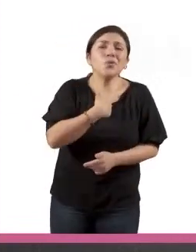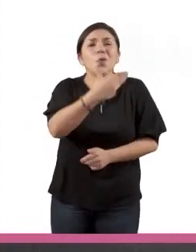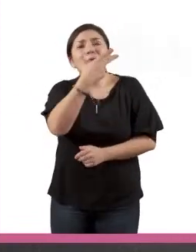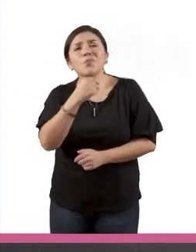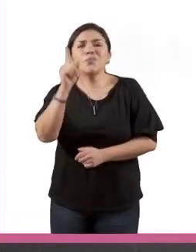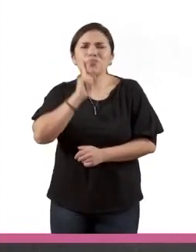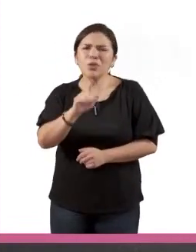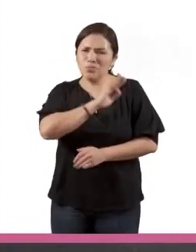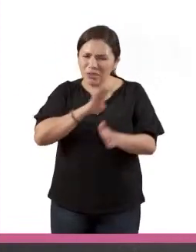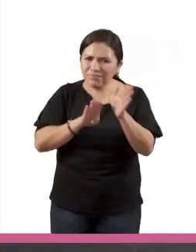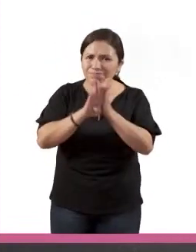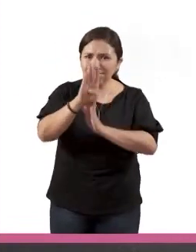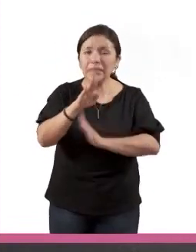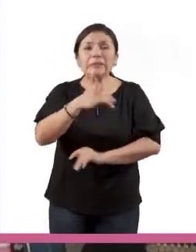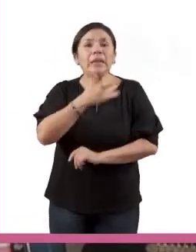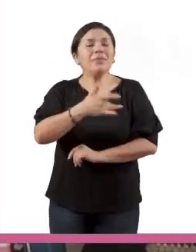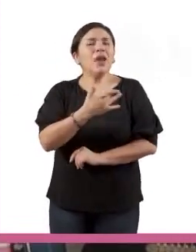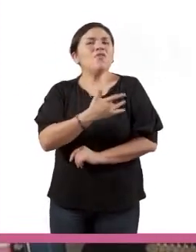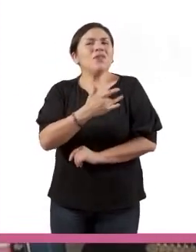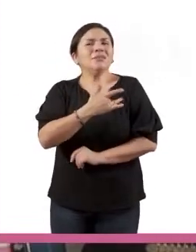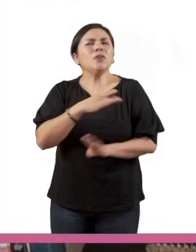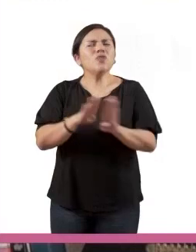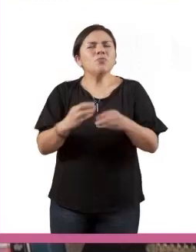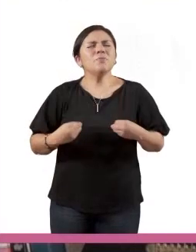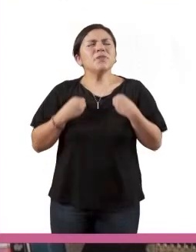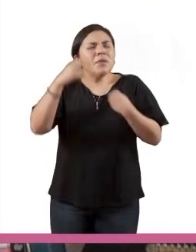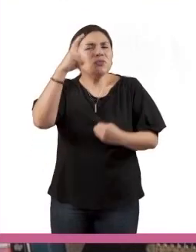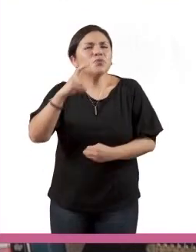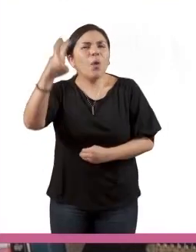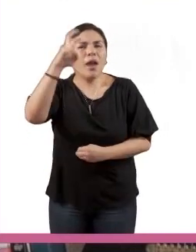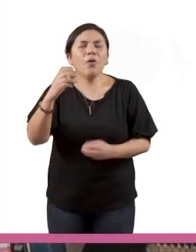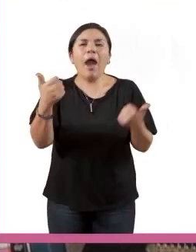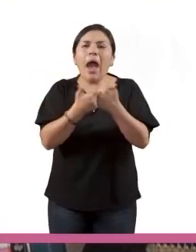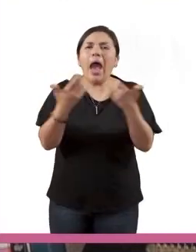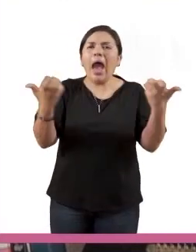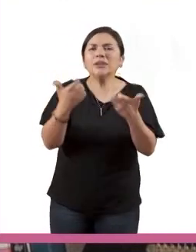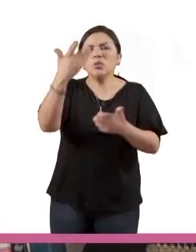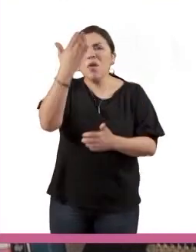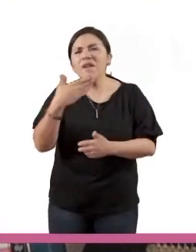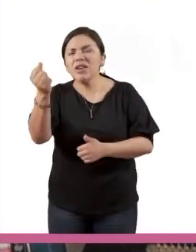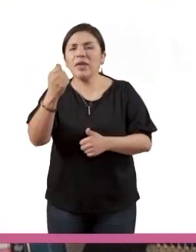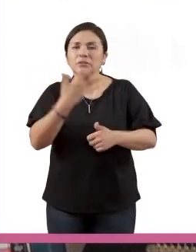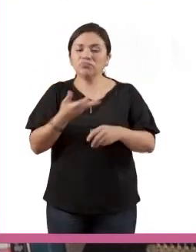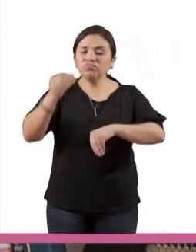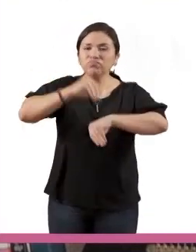autocensures y desarrolla tus habilidades. Sigue tu corazón, vive tus sueños, conecta con tus